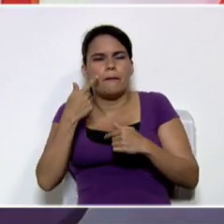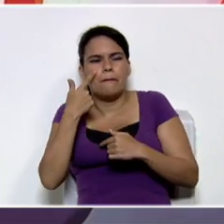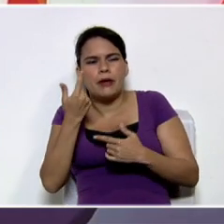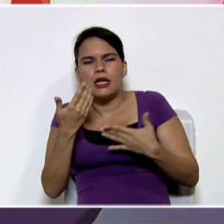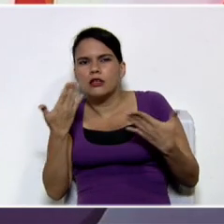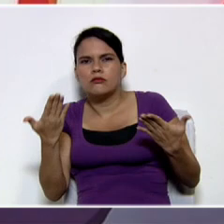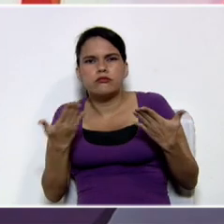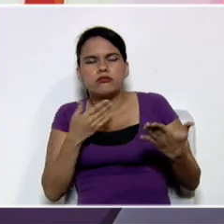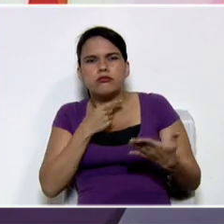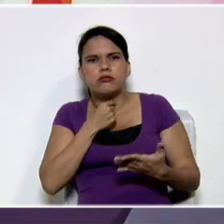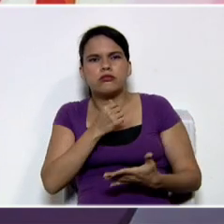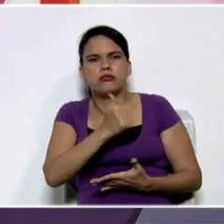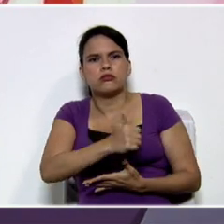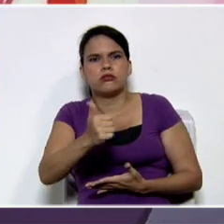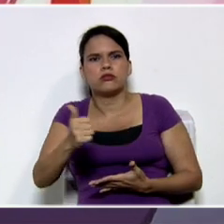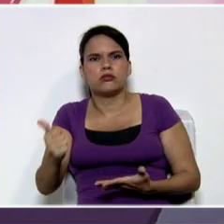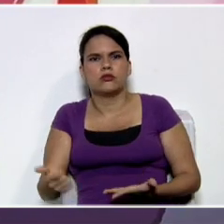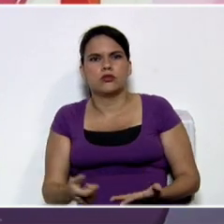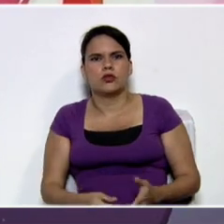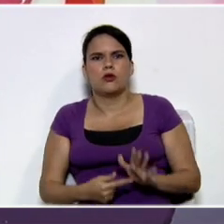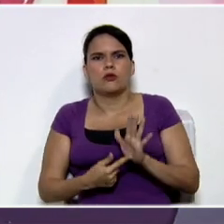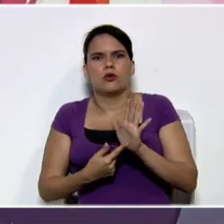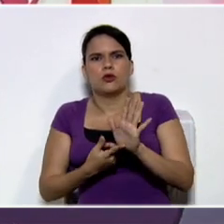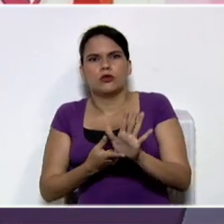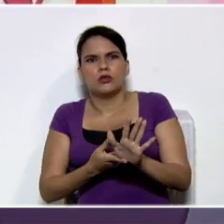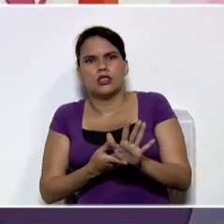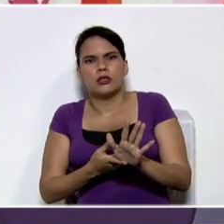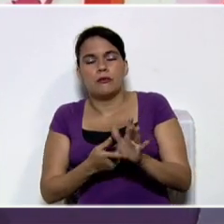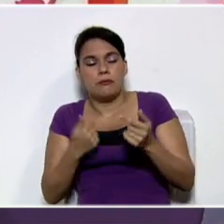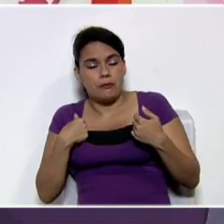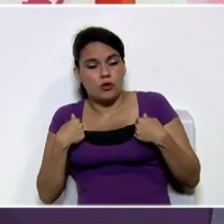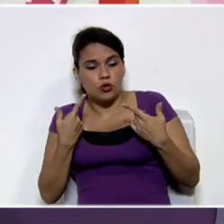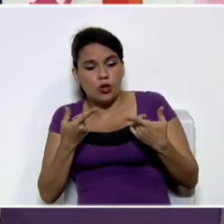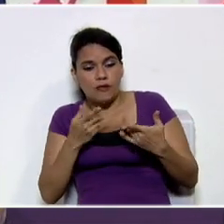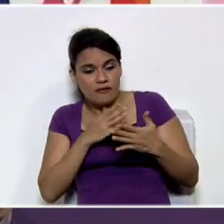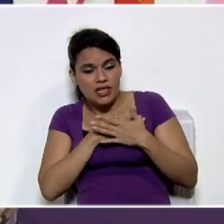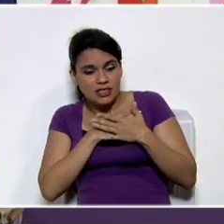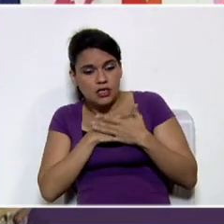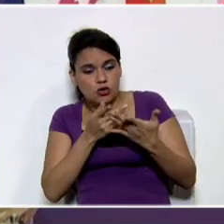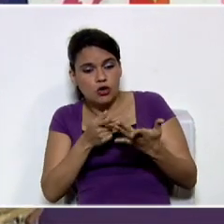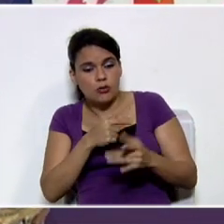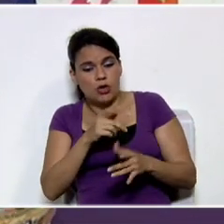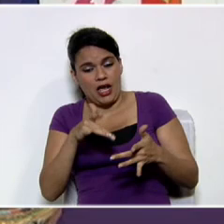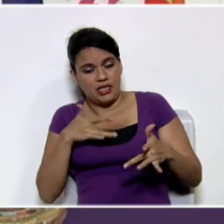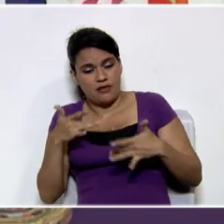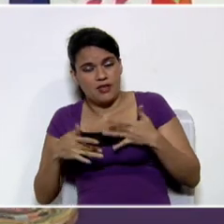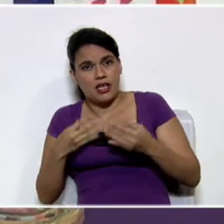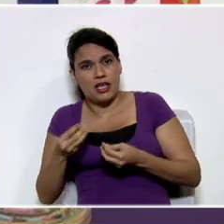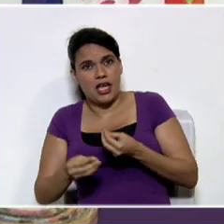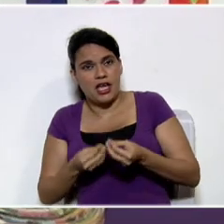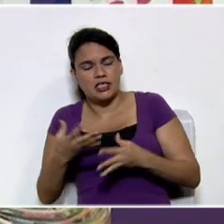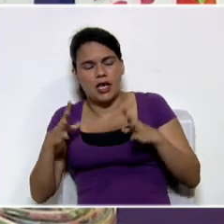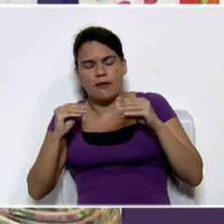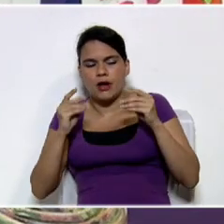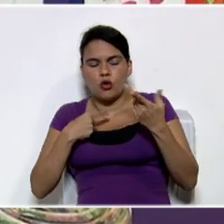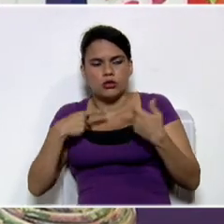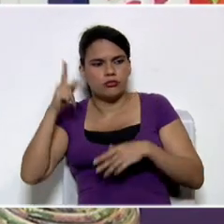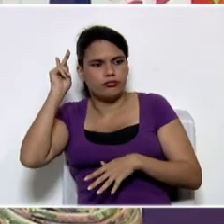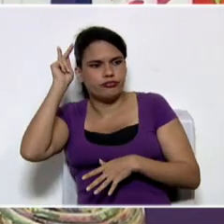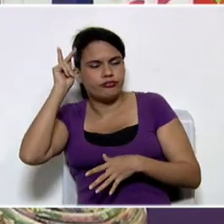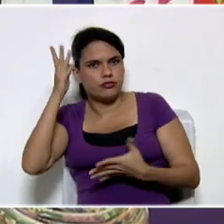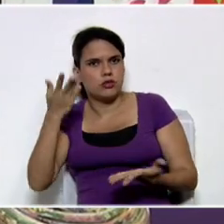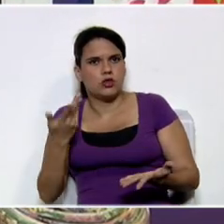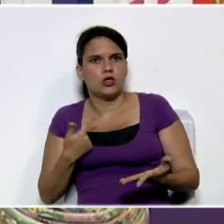cada uno de ellos y nosotros mostrar interés por las actividades que ellos realizan, fundamental. Comunicarnos con ese docente, con ese instructor, con ese